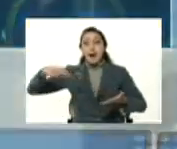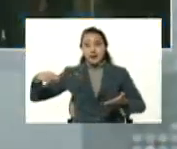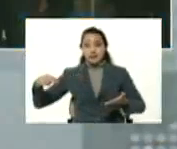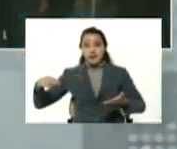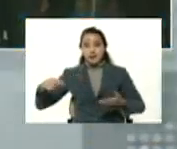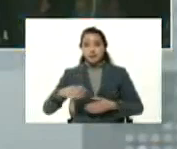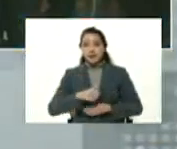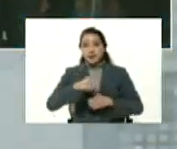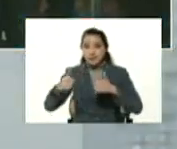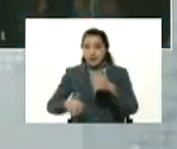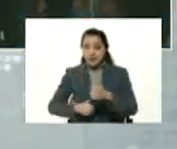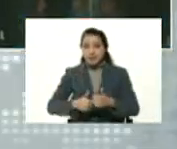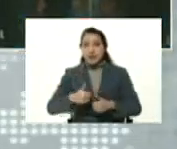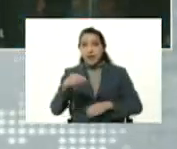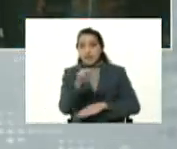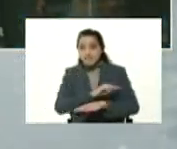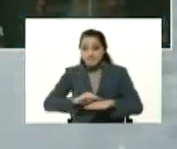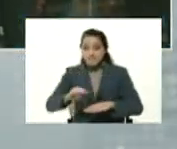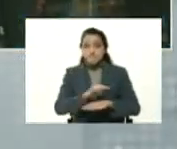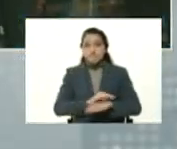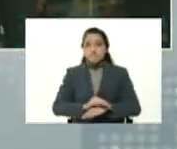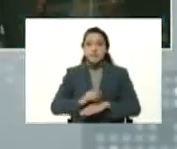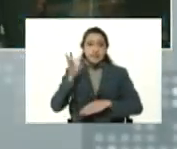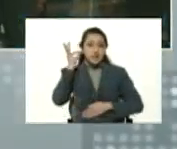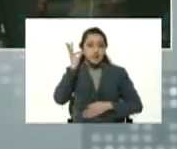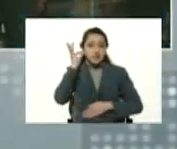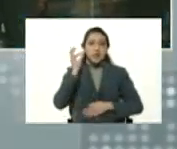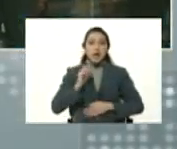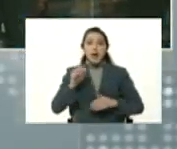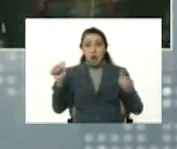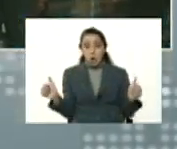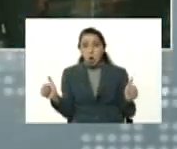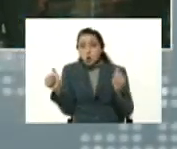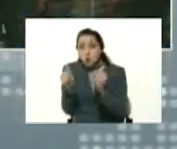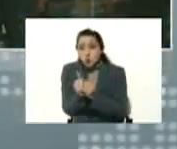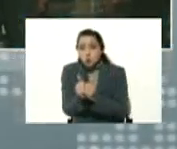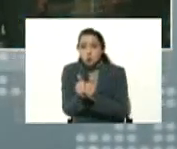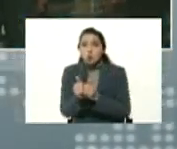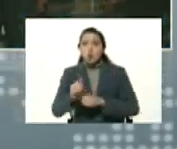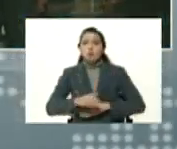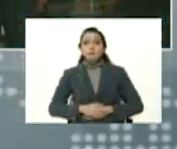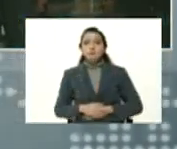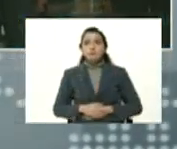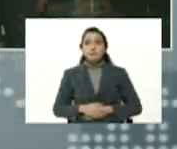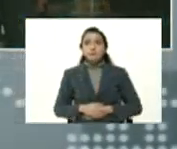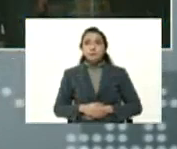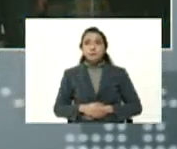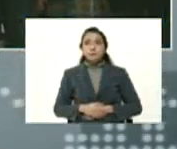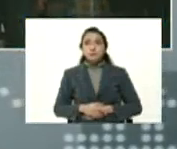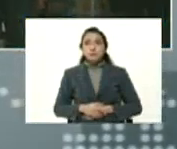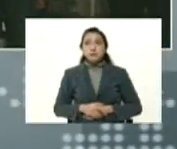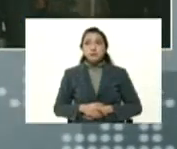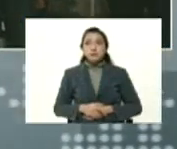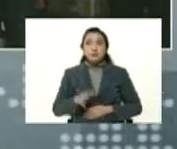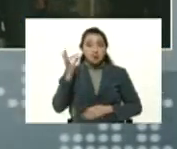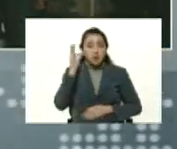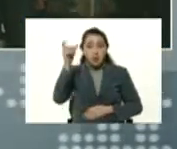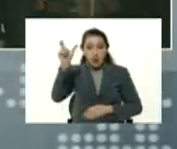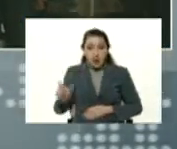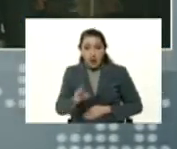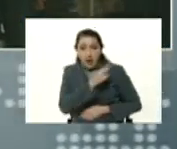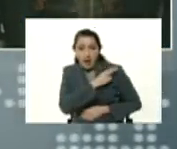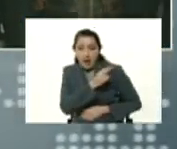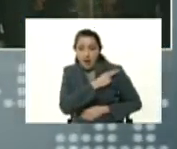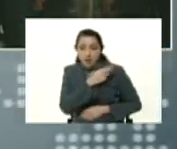la viceministra Cristal Villegas junto a Yosmar Rodríguez, jefa